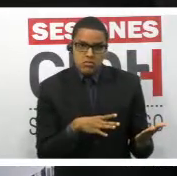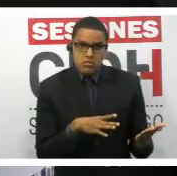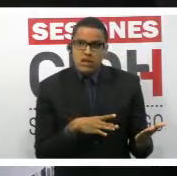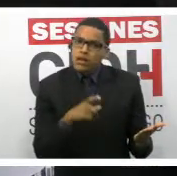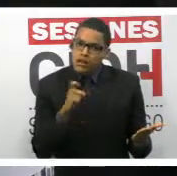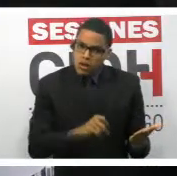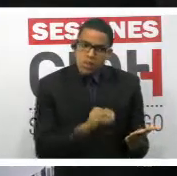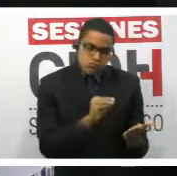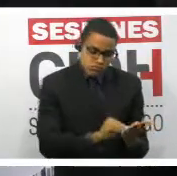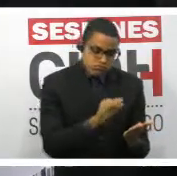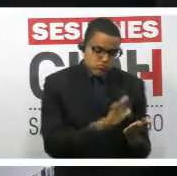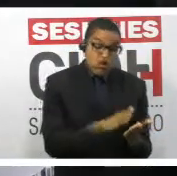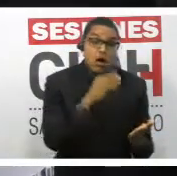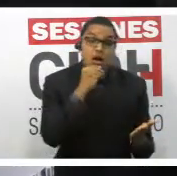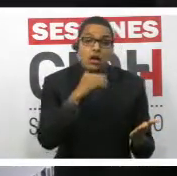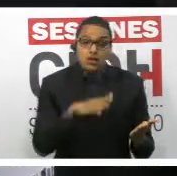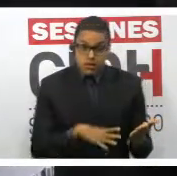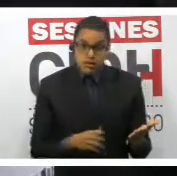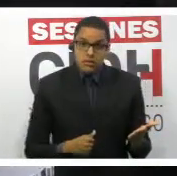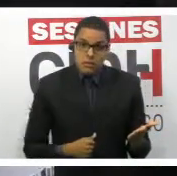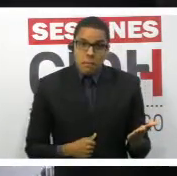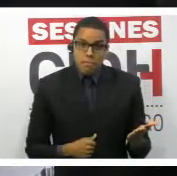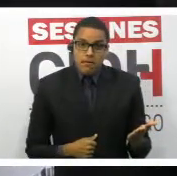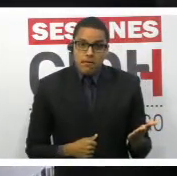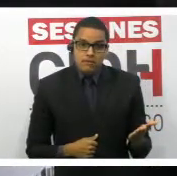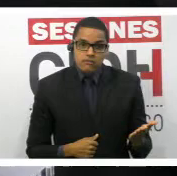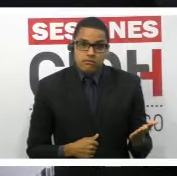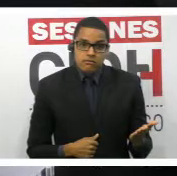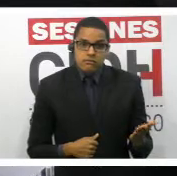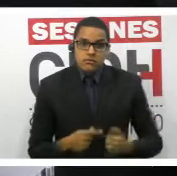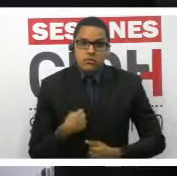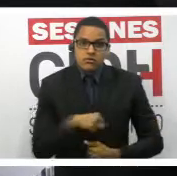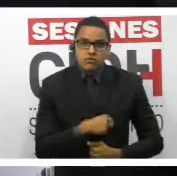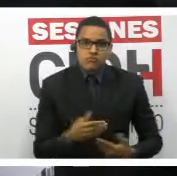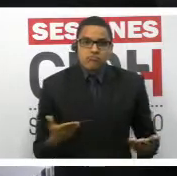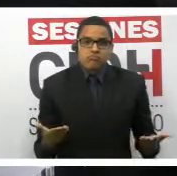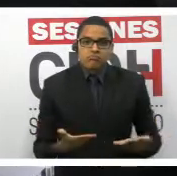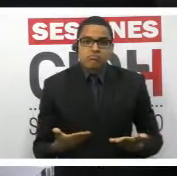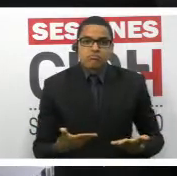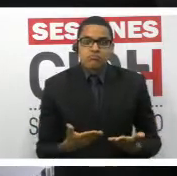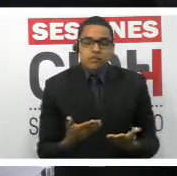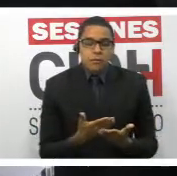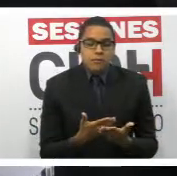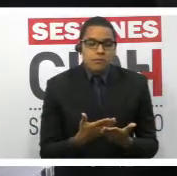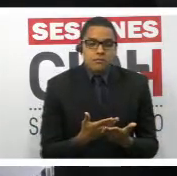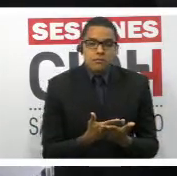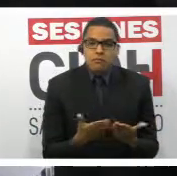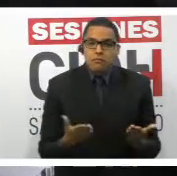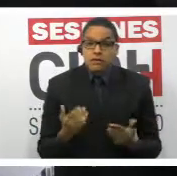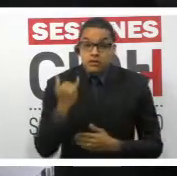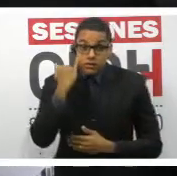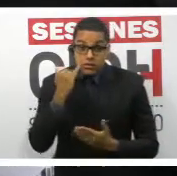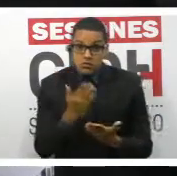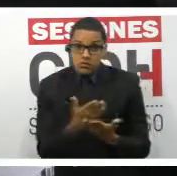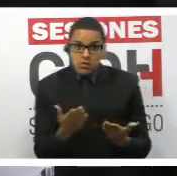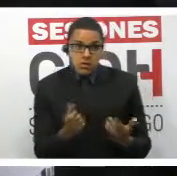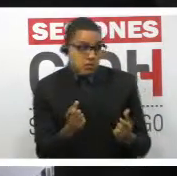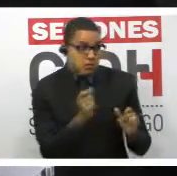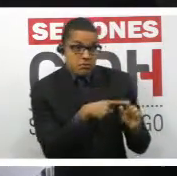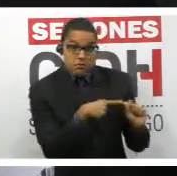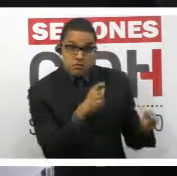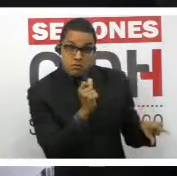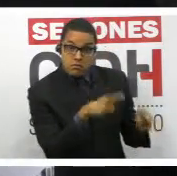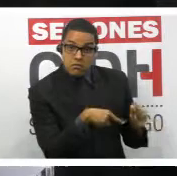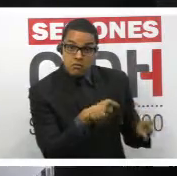sexuales y reproductivos estamos aquí a la orden para responder cualquier pregunta que ustedes puedan tener y también teníamos un